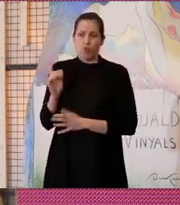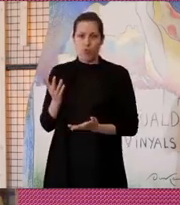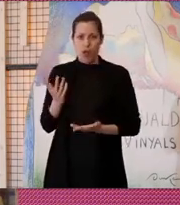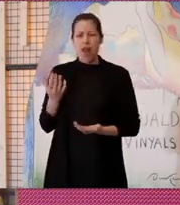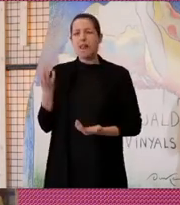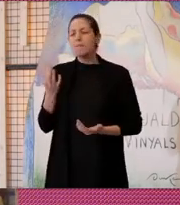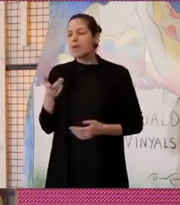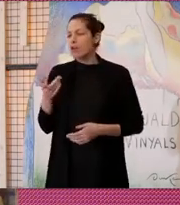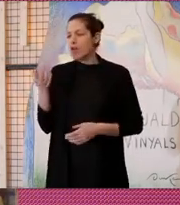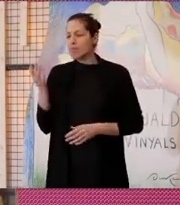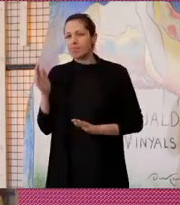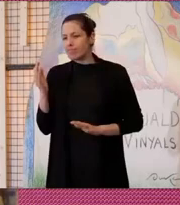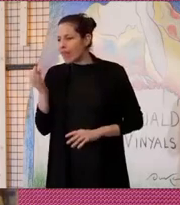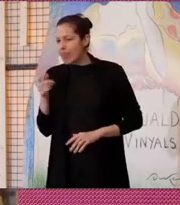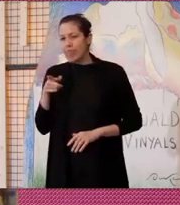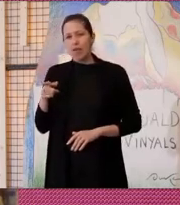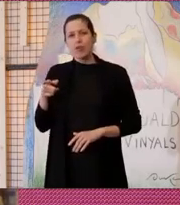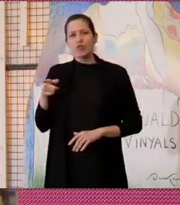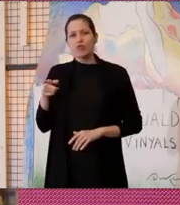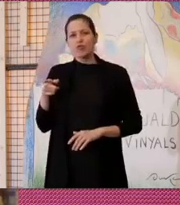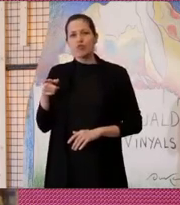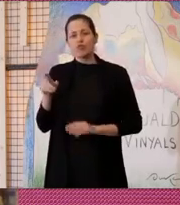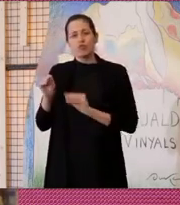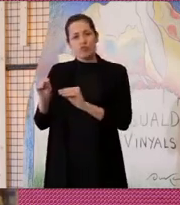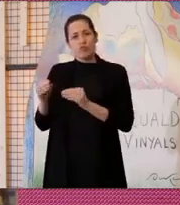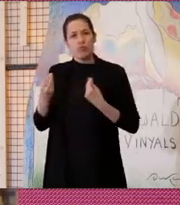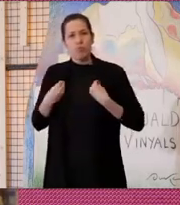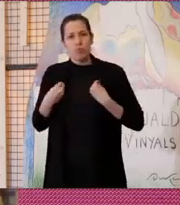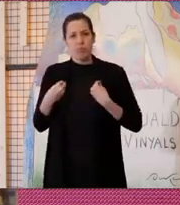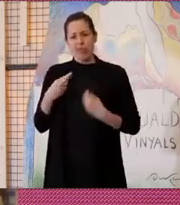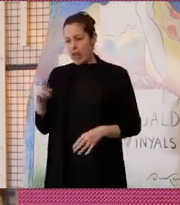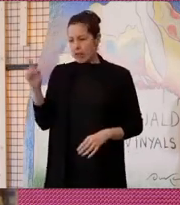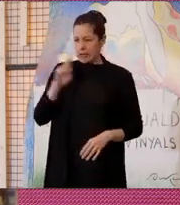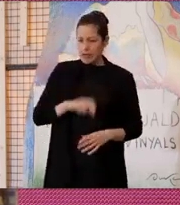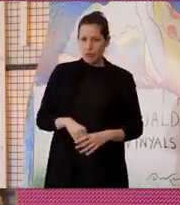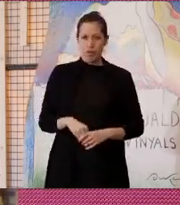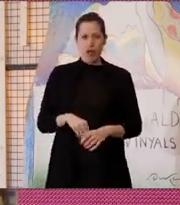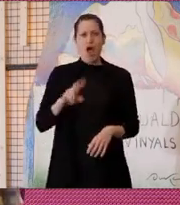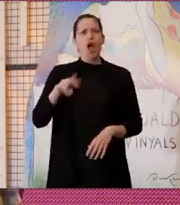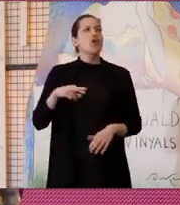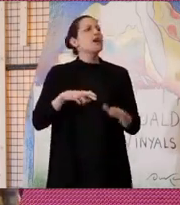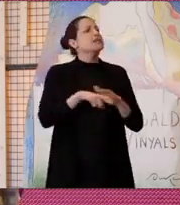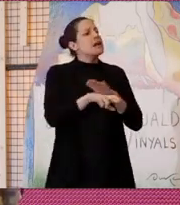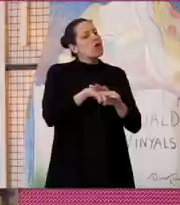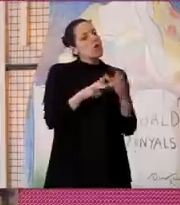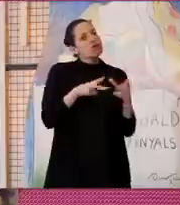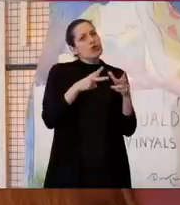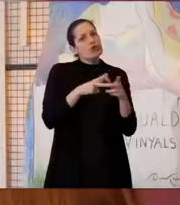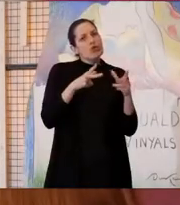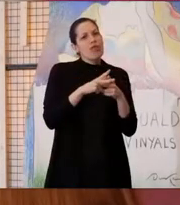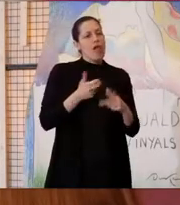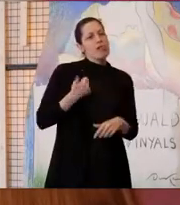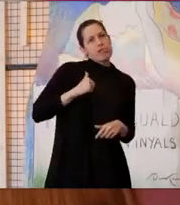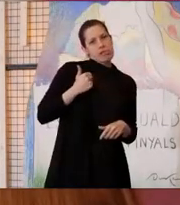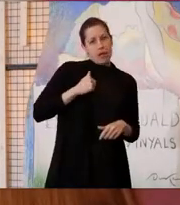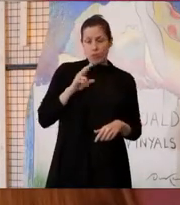riendas de su vida estén en su mano no que están el resto de su vida en los recursos sociales Entonces si